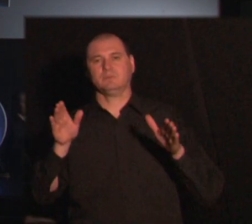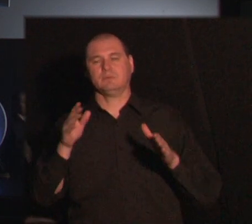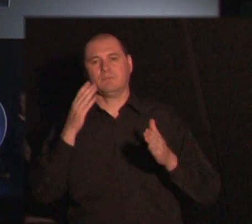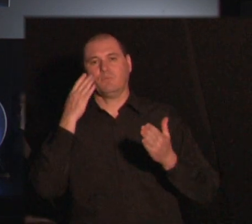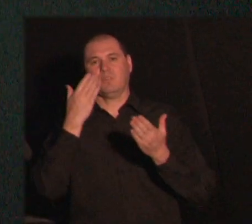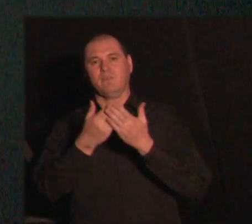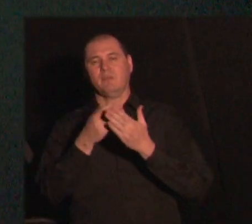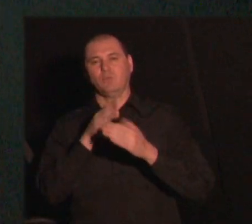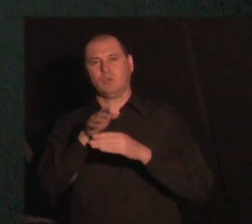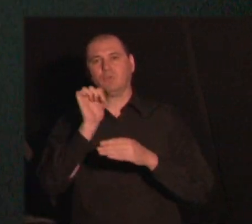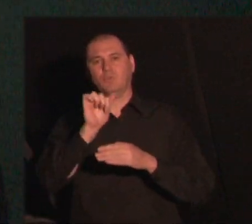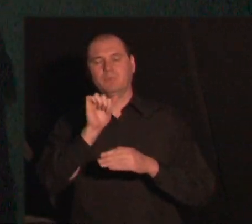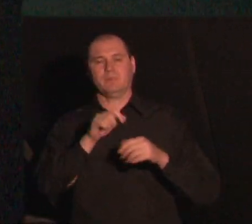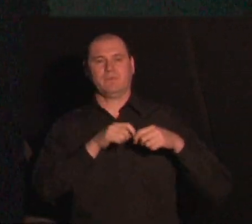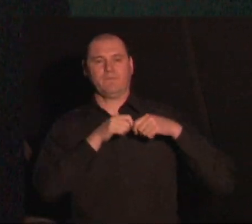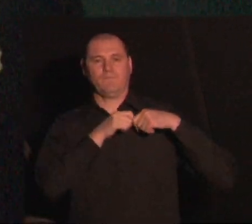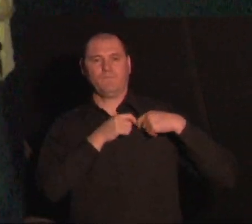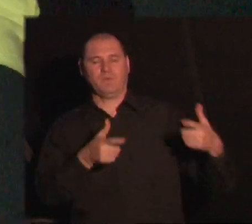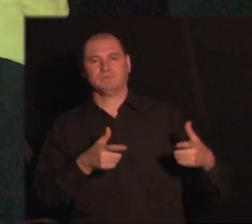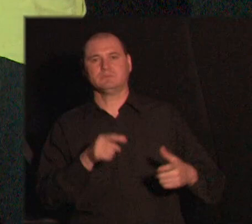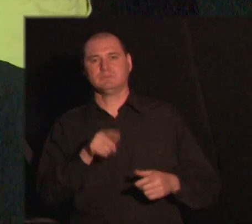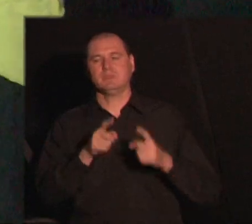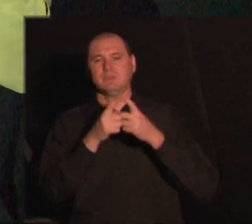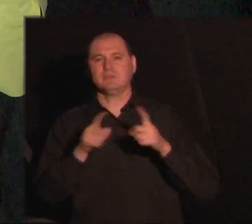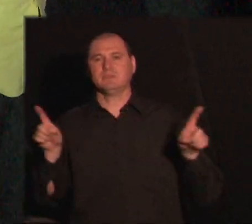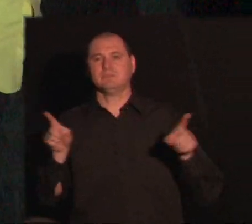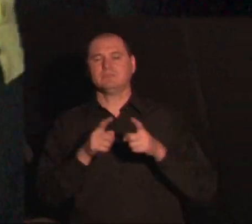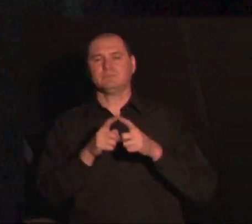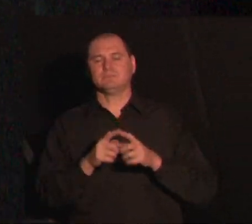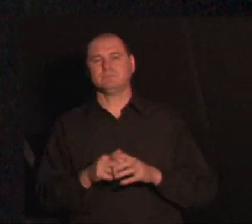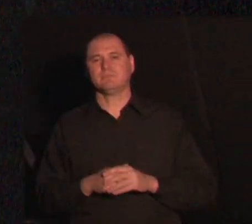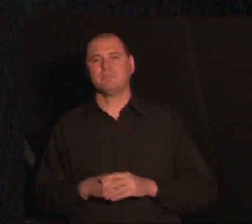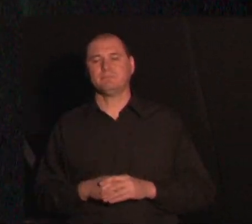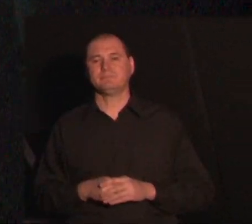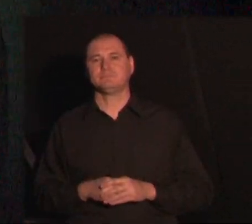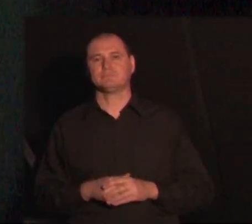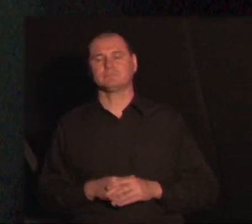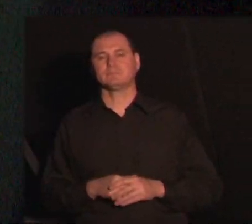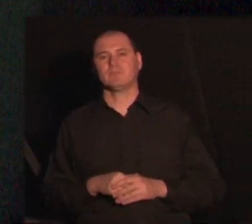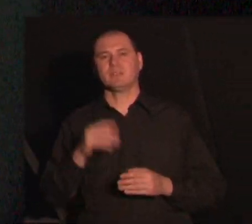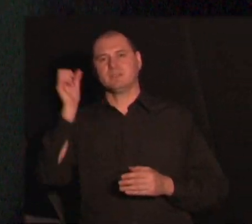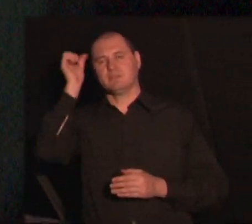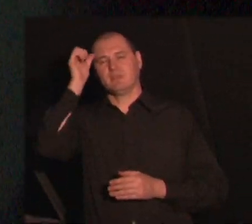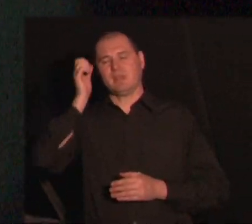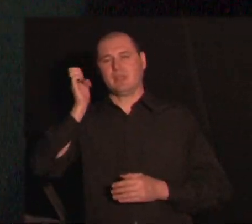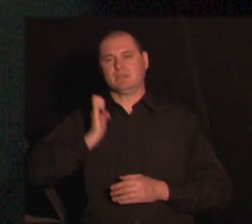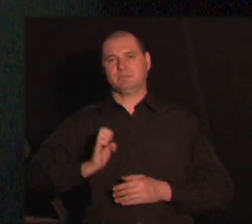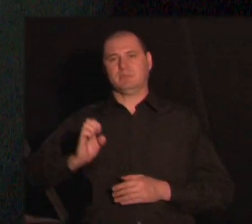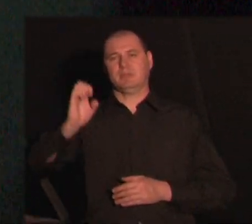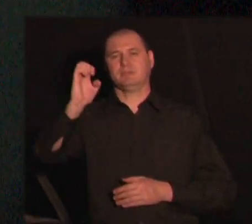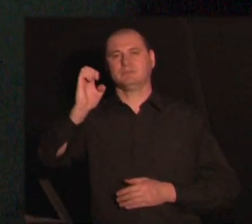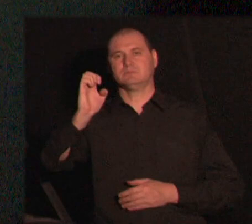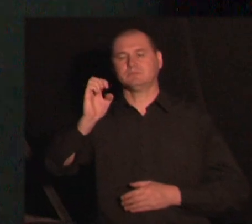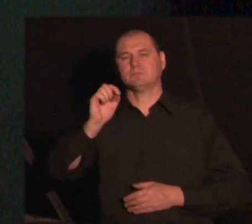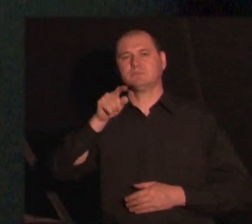Si la prueba toca tu puerta, saca tu fuerza interior. Esta canción Isechin, ni más ni menos, habla de la esperanza